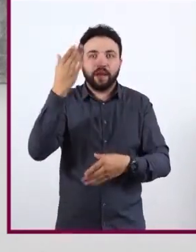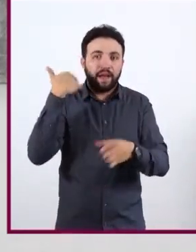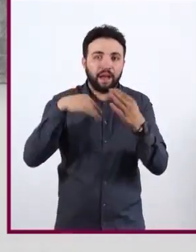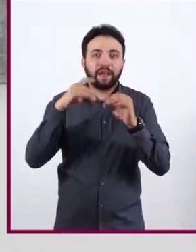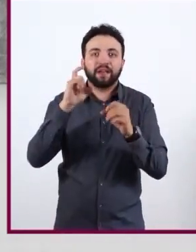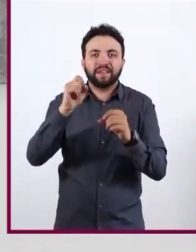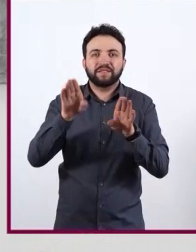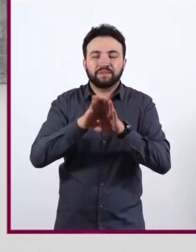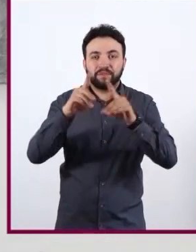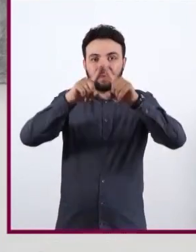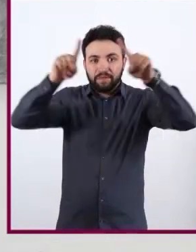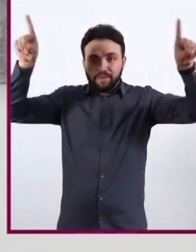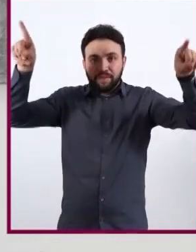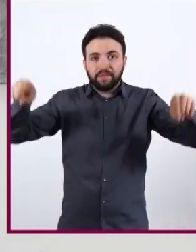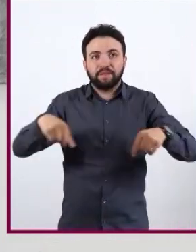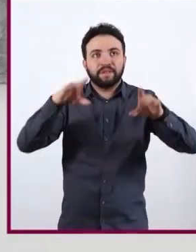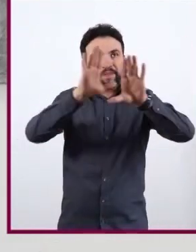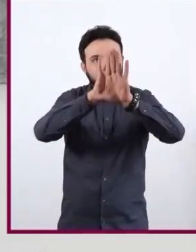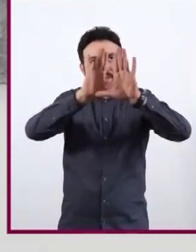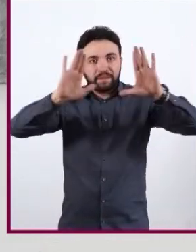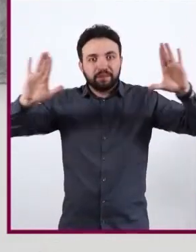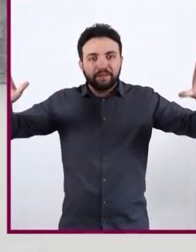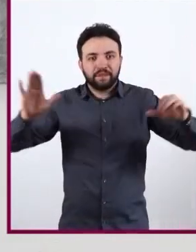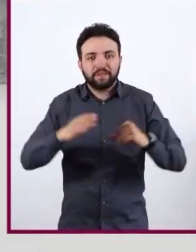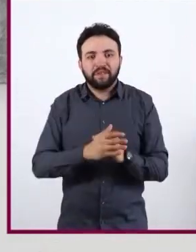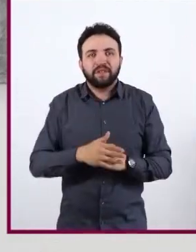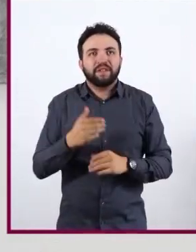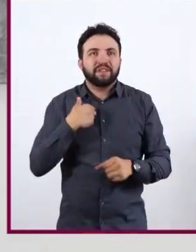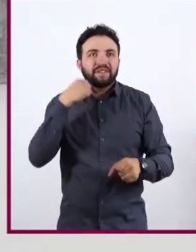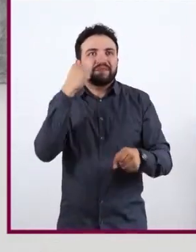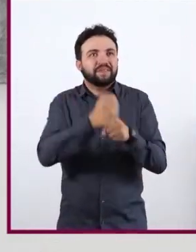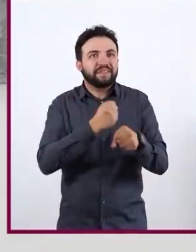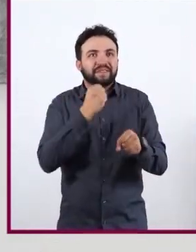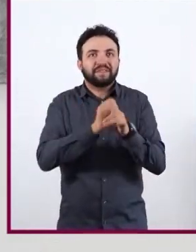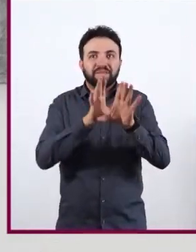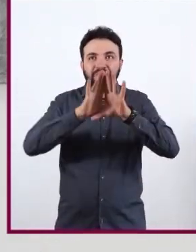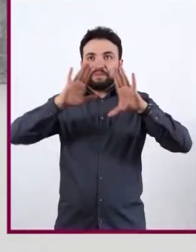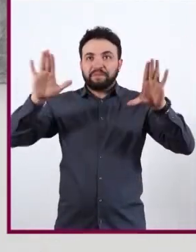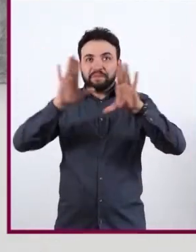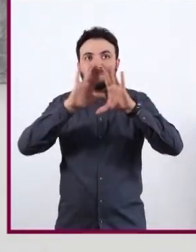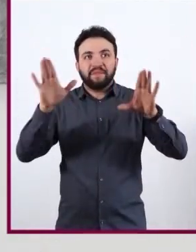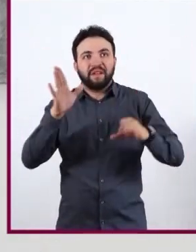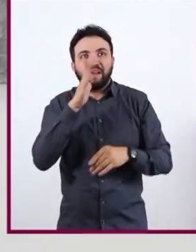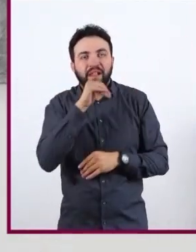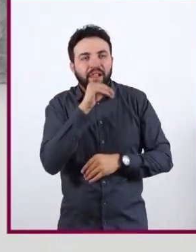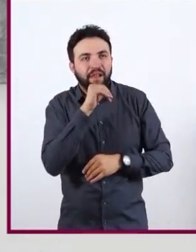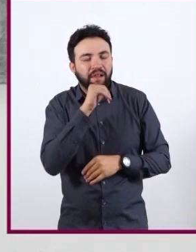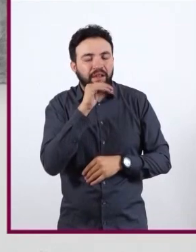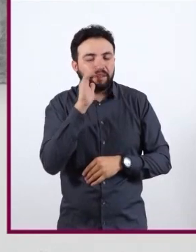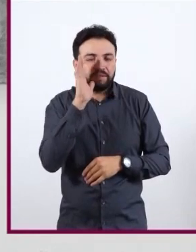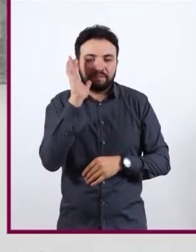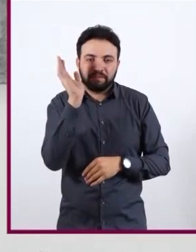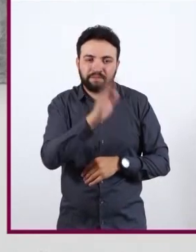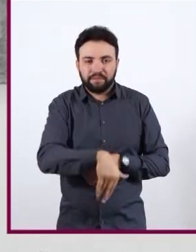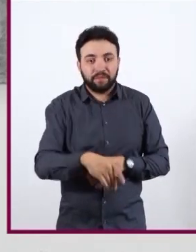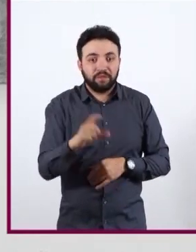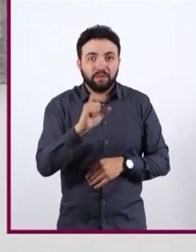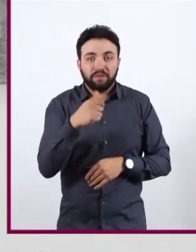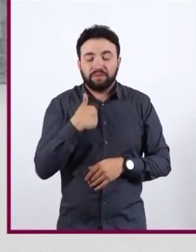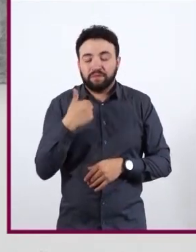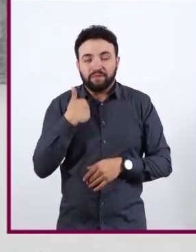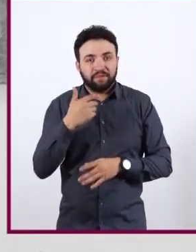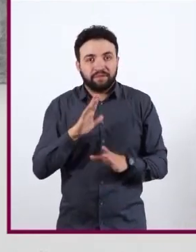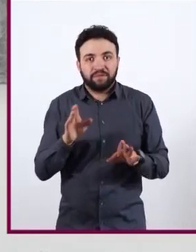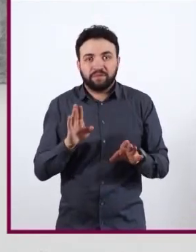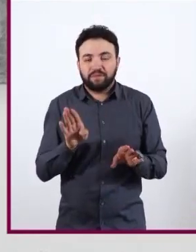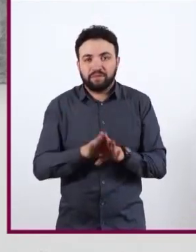estaba pues batallando, tratando de resolver, y en un arranque de, pues sí,